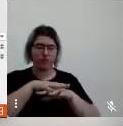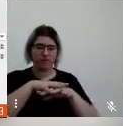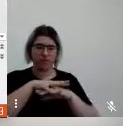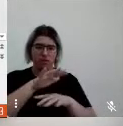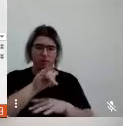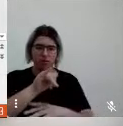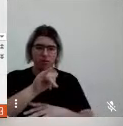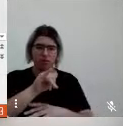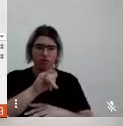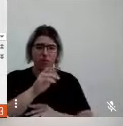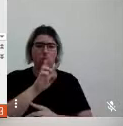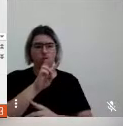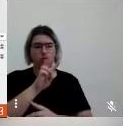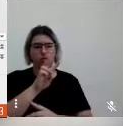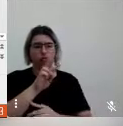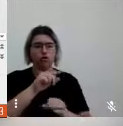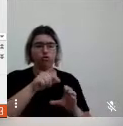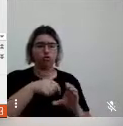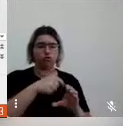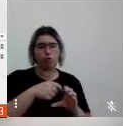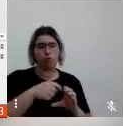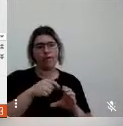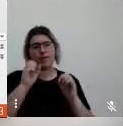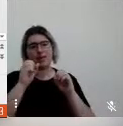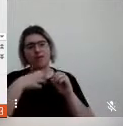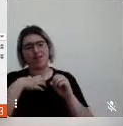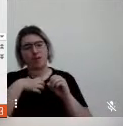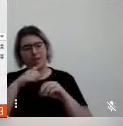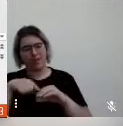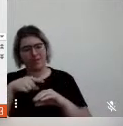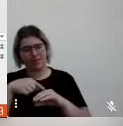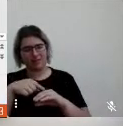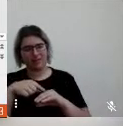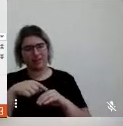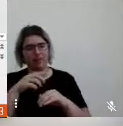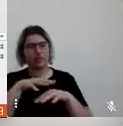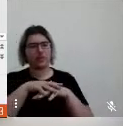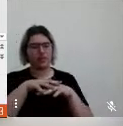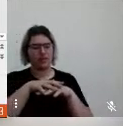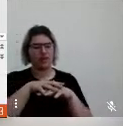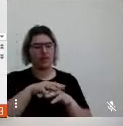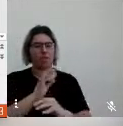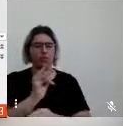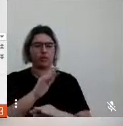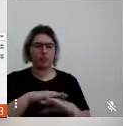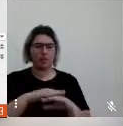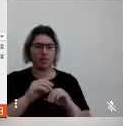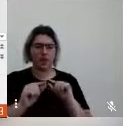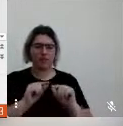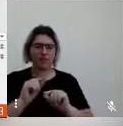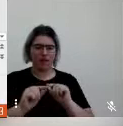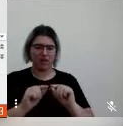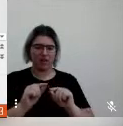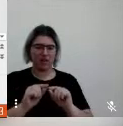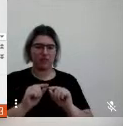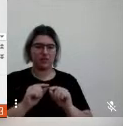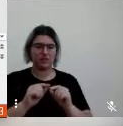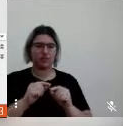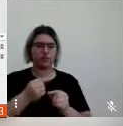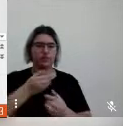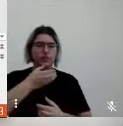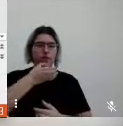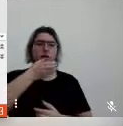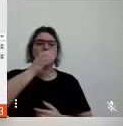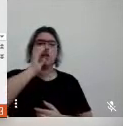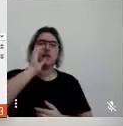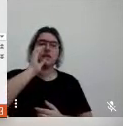dos tipos de fibra, soluble e insoluble. La fibra esa también va a alimentar a nuestras bacterias, un vaso de leche o bebida